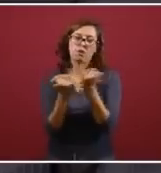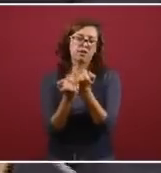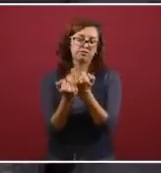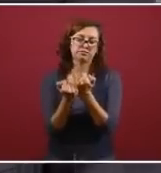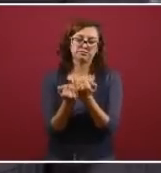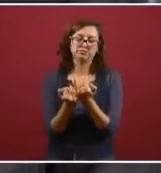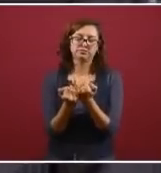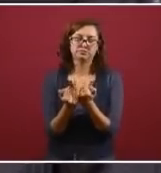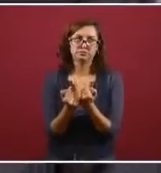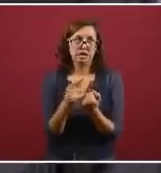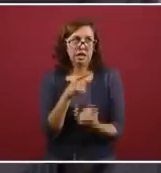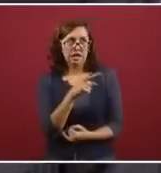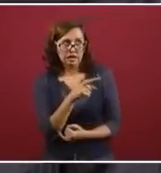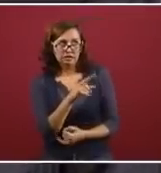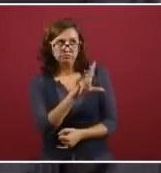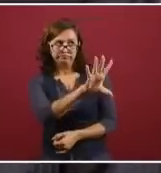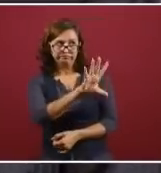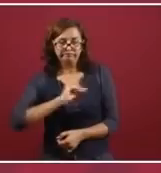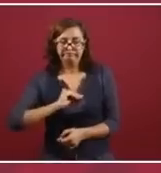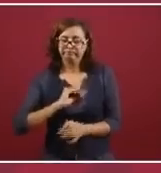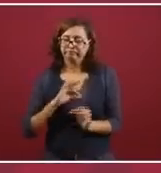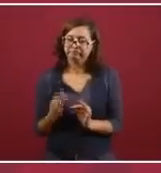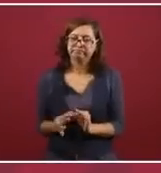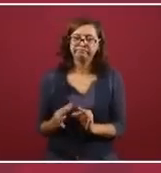el ejemplo